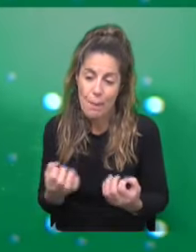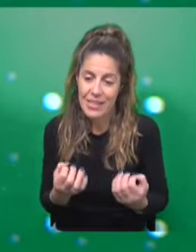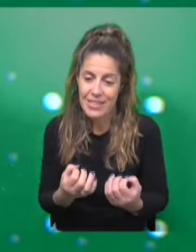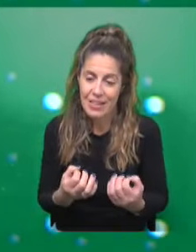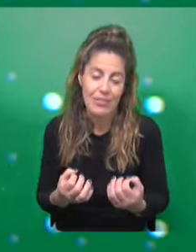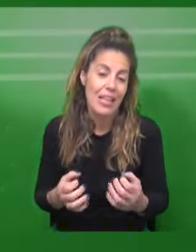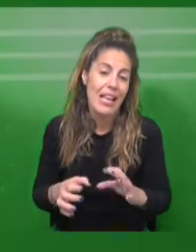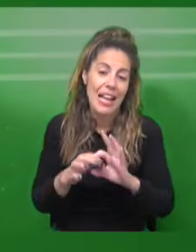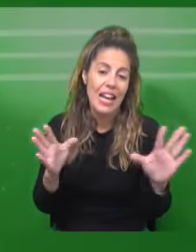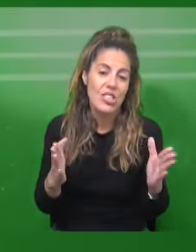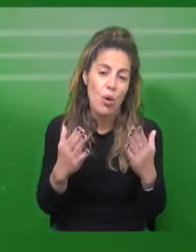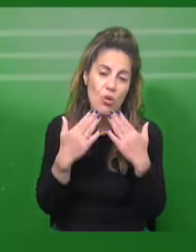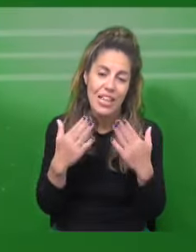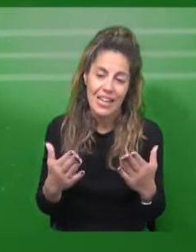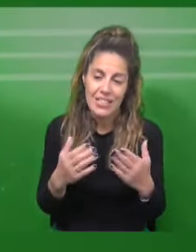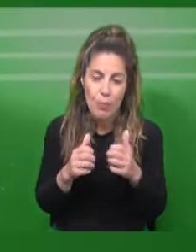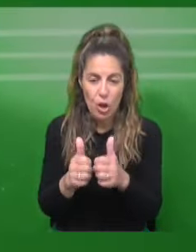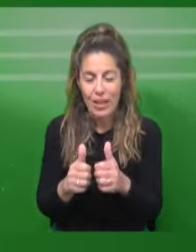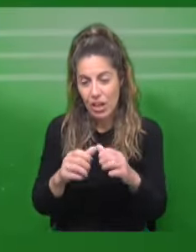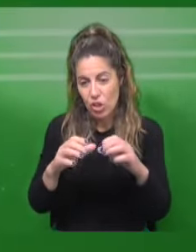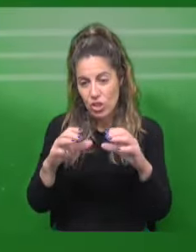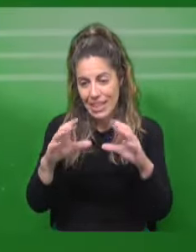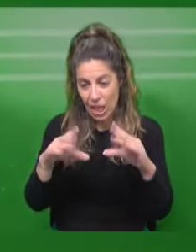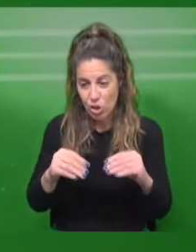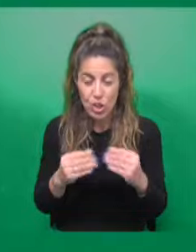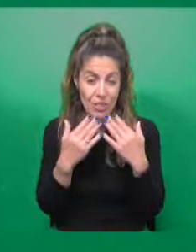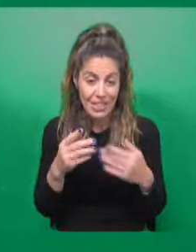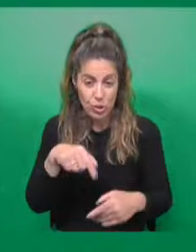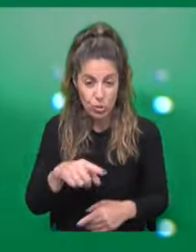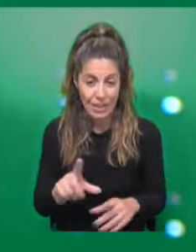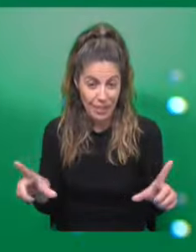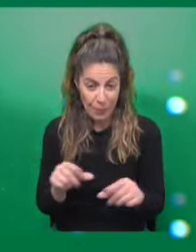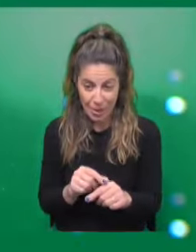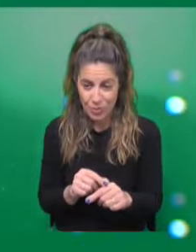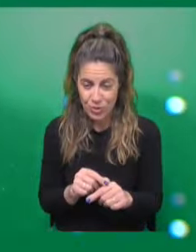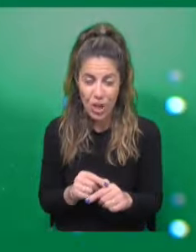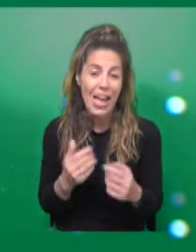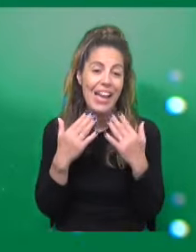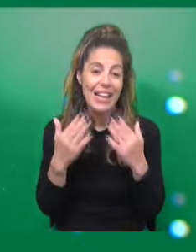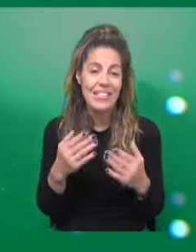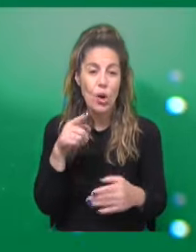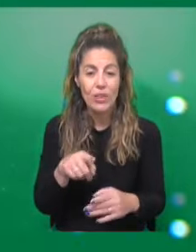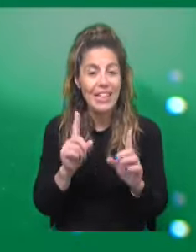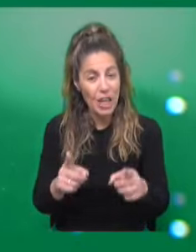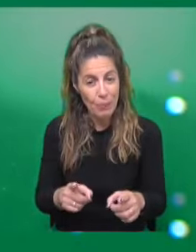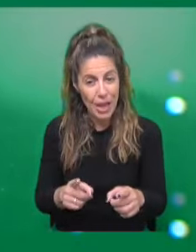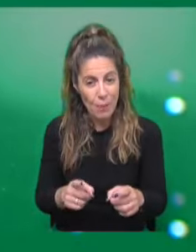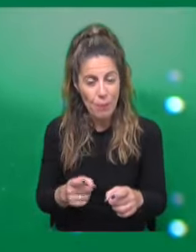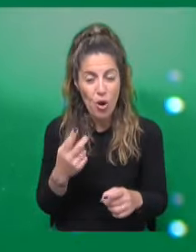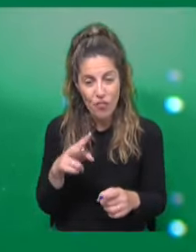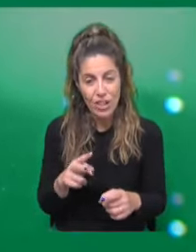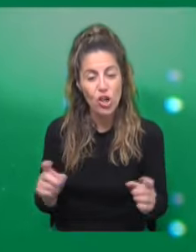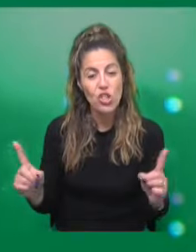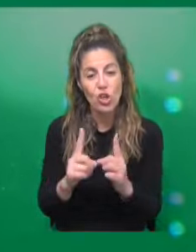presidente de la Muchísimas gracias por acompañarnos esta noche gracias a ustedes nos vamos nos vamos gracias a ustedes también por estar con nosotros Nos volvemos a